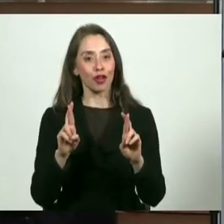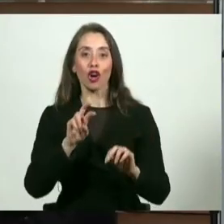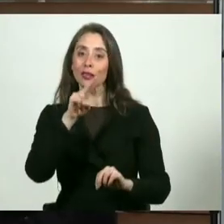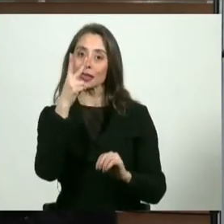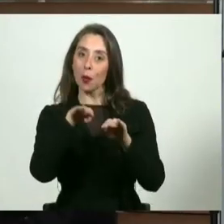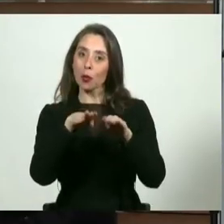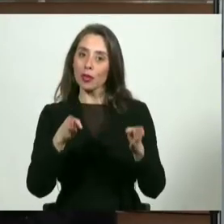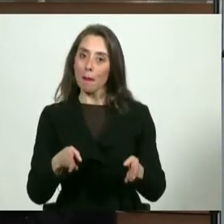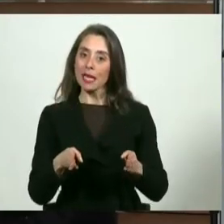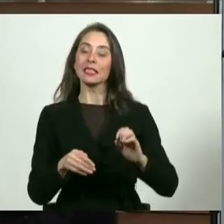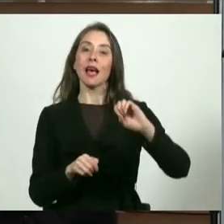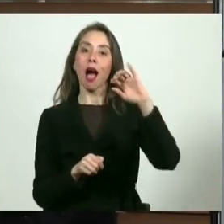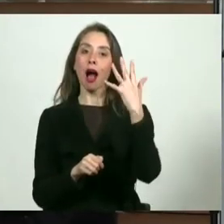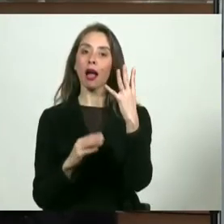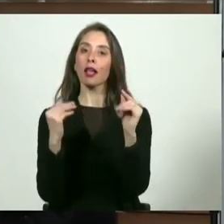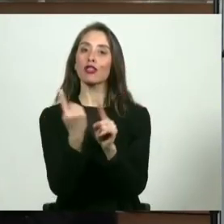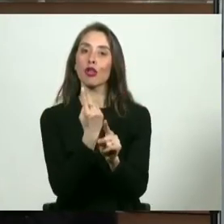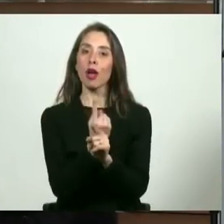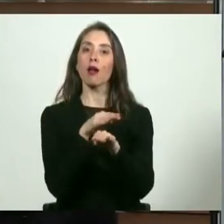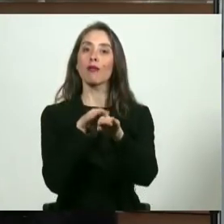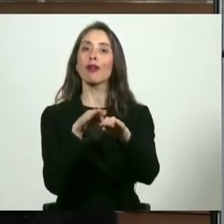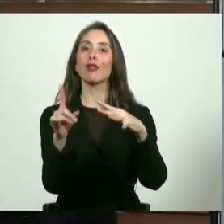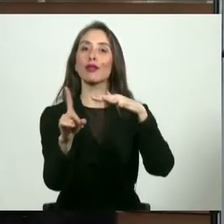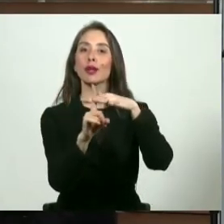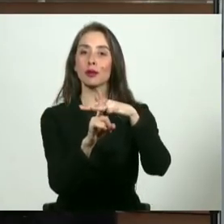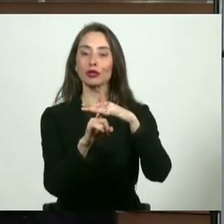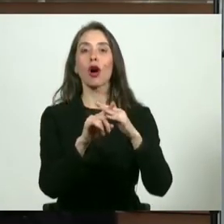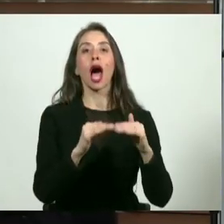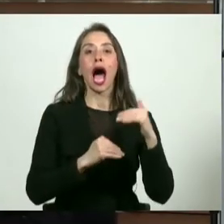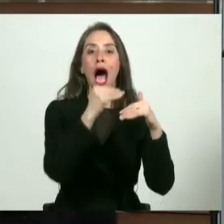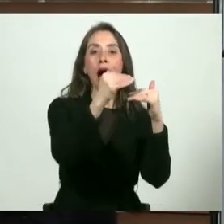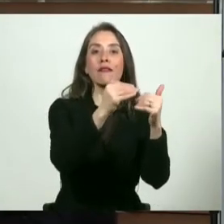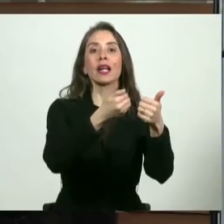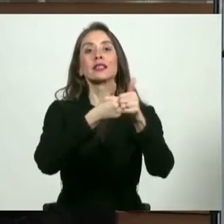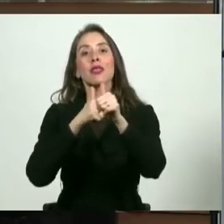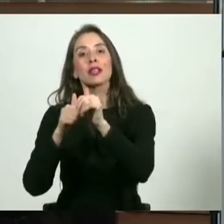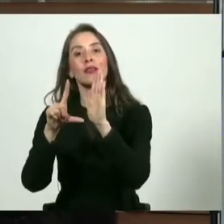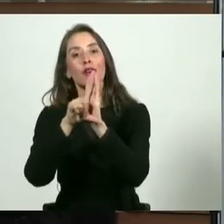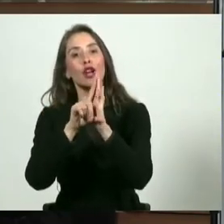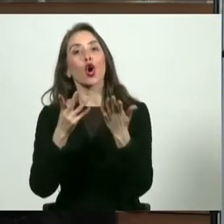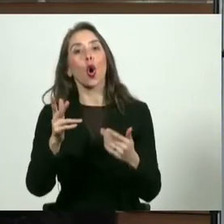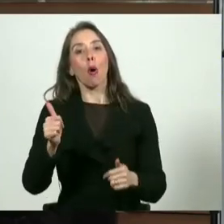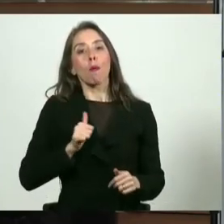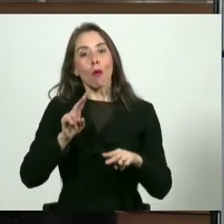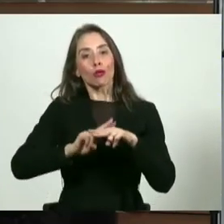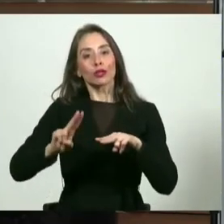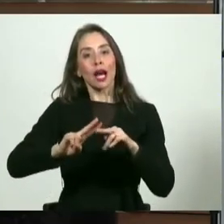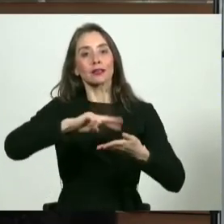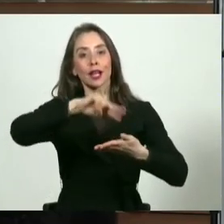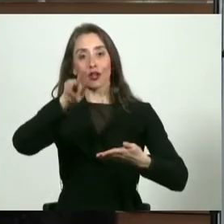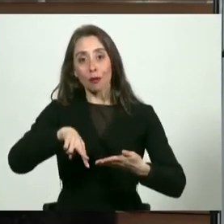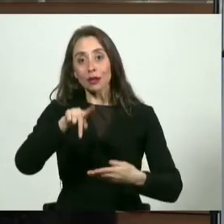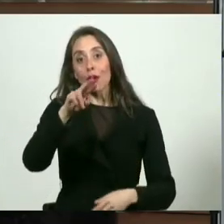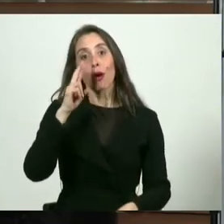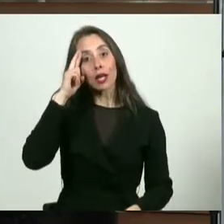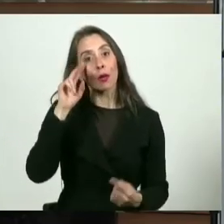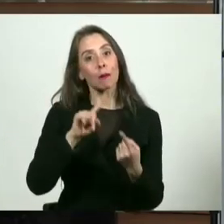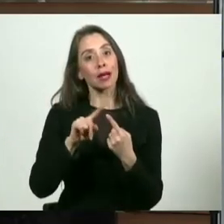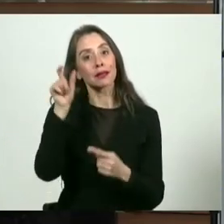en la Implementación de la Convención y de las Observaciones Generales emitidas por el Comité en relación al empleo de personas con discapacidad. La